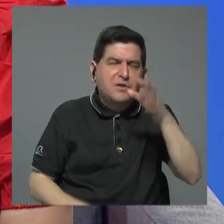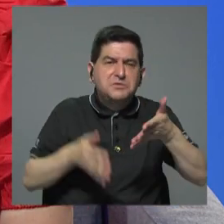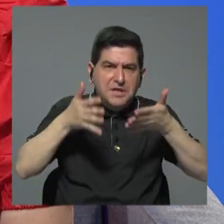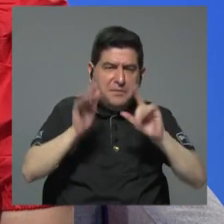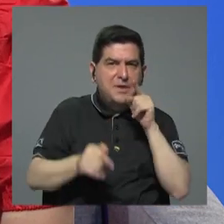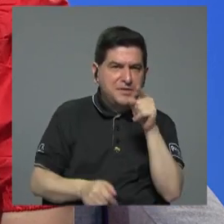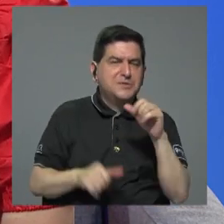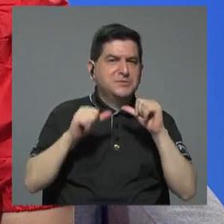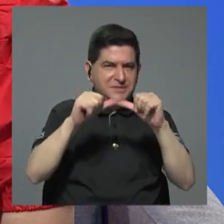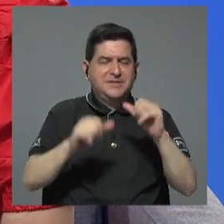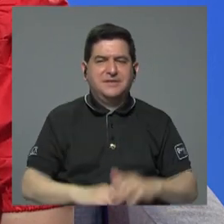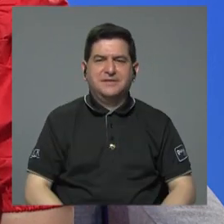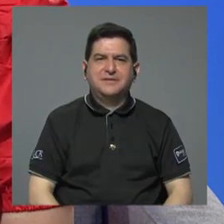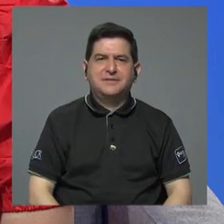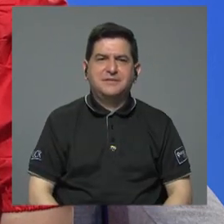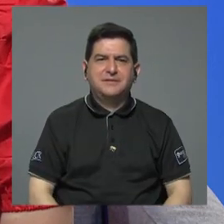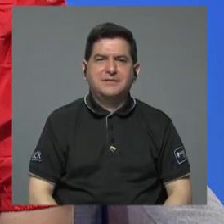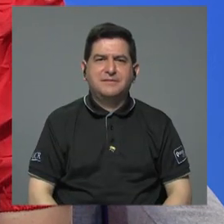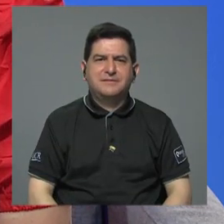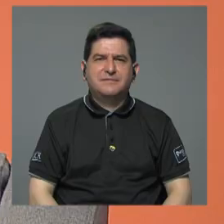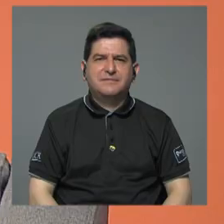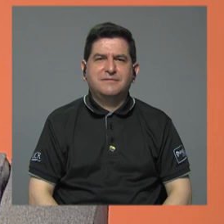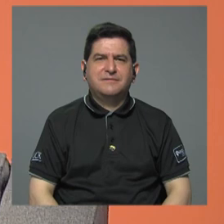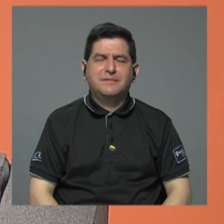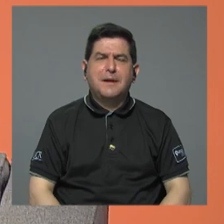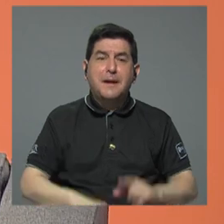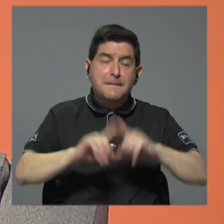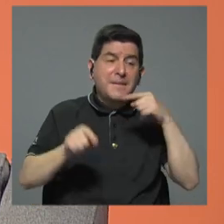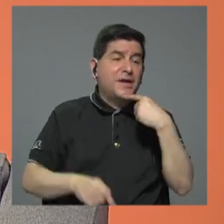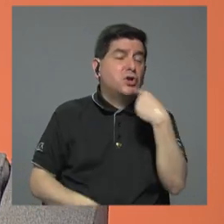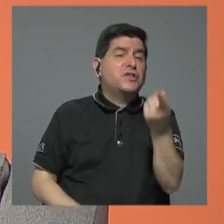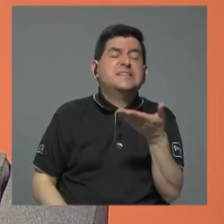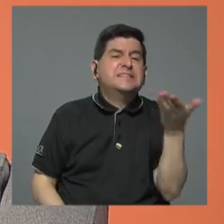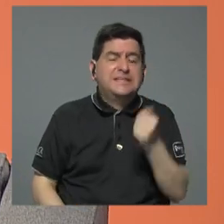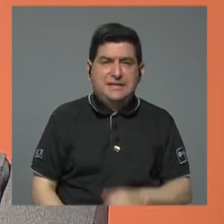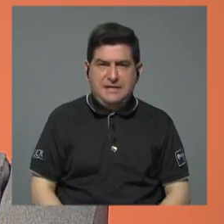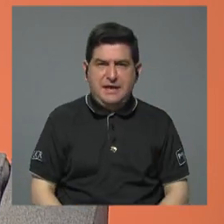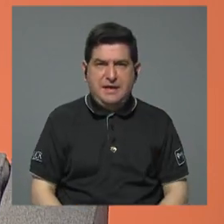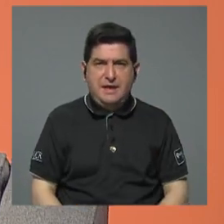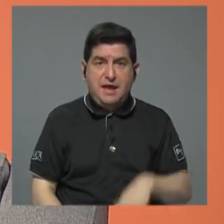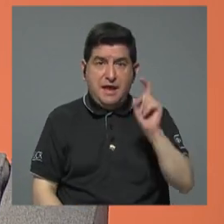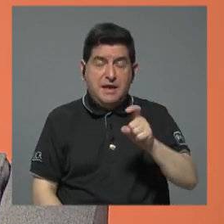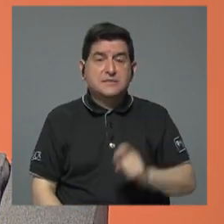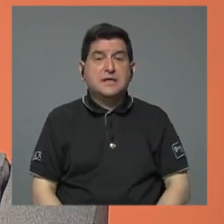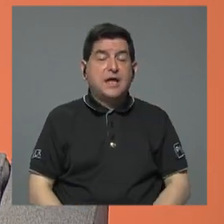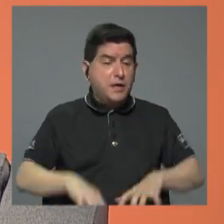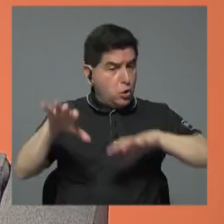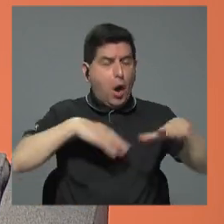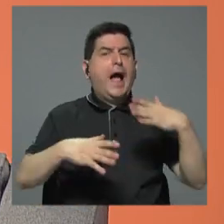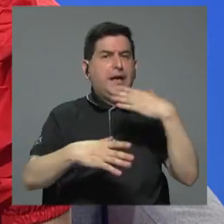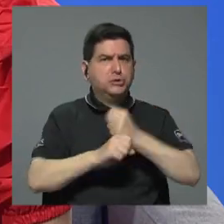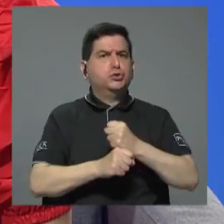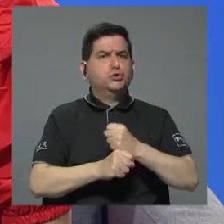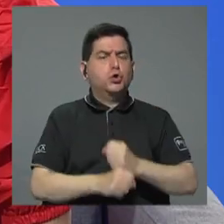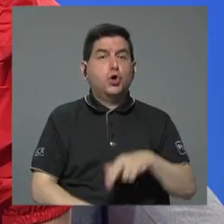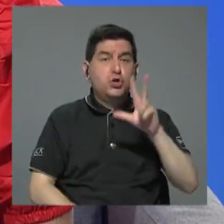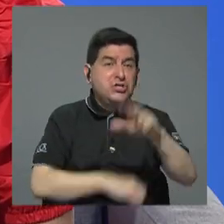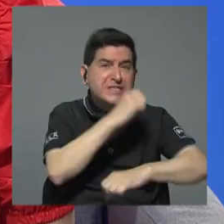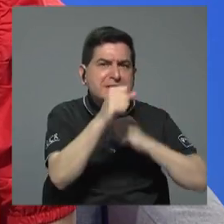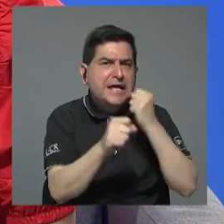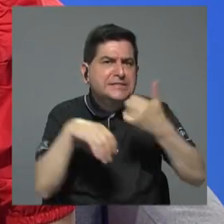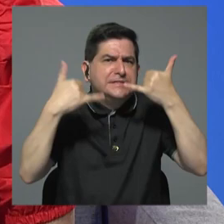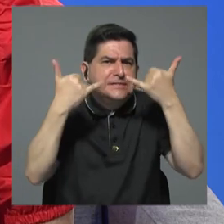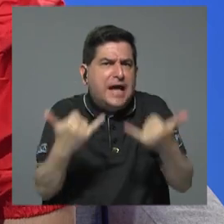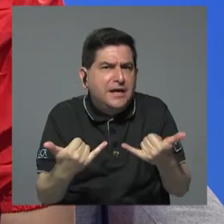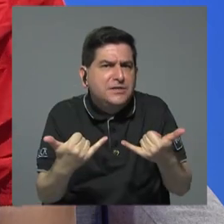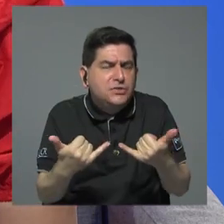usted explica el pero dato. Bueno, él decía, hay que tomar cartas en el asunto, 3 años es